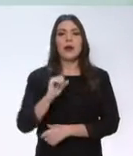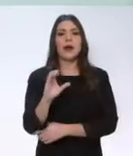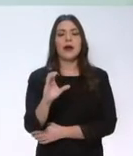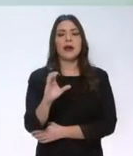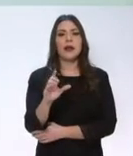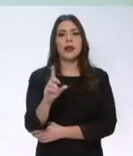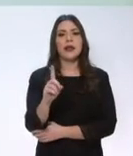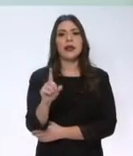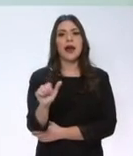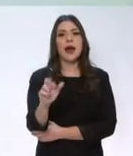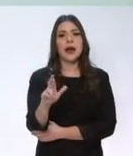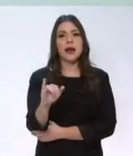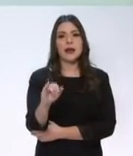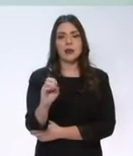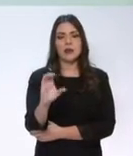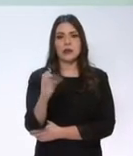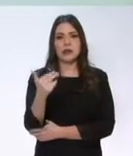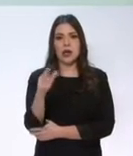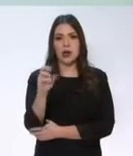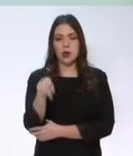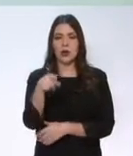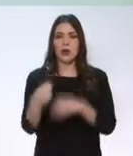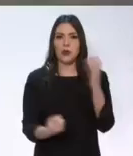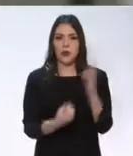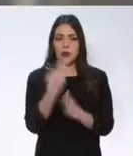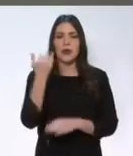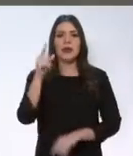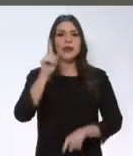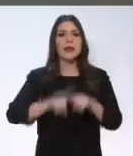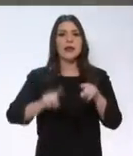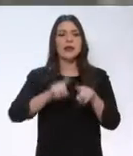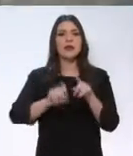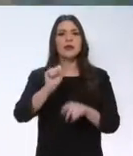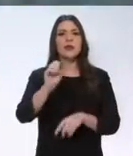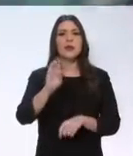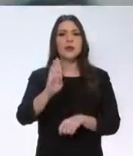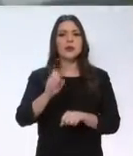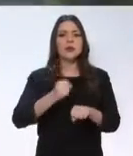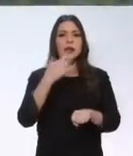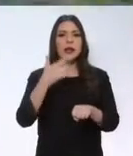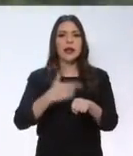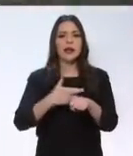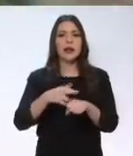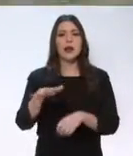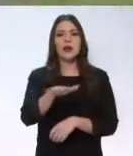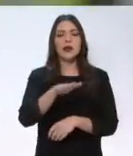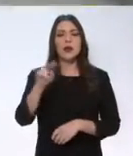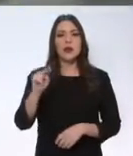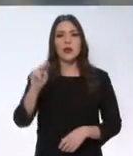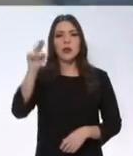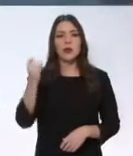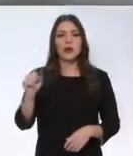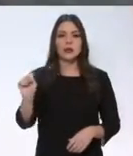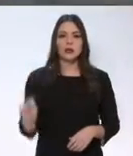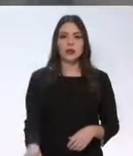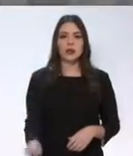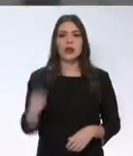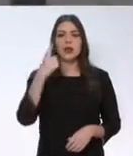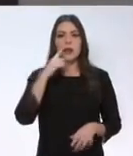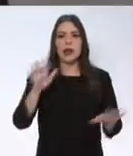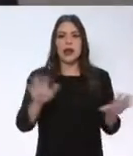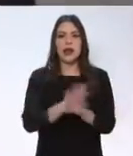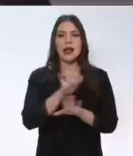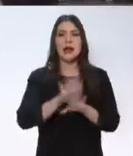su reconocida carrera y desaparecerán las subsecretarías de Operación Zona Norte y Sur para reubicar a quienes ostentaban